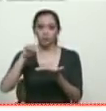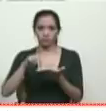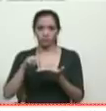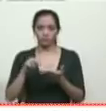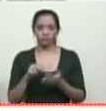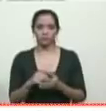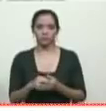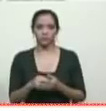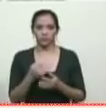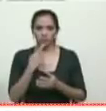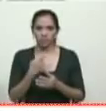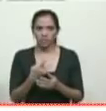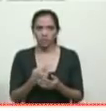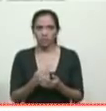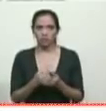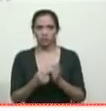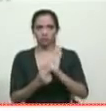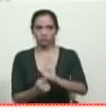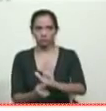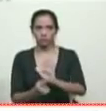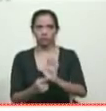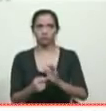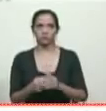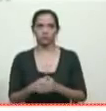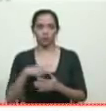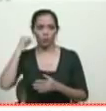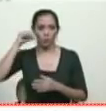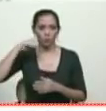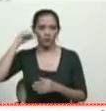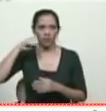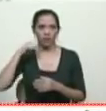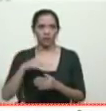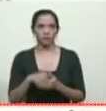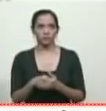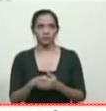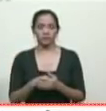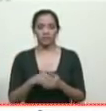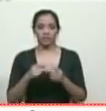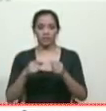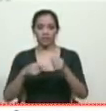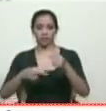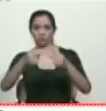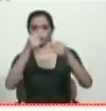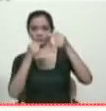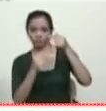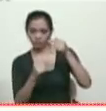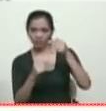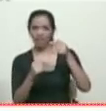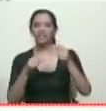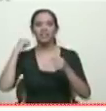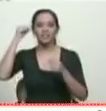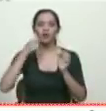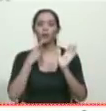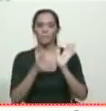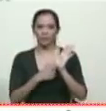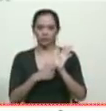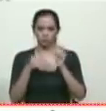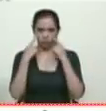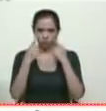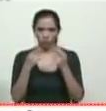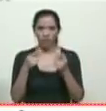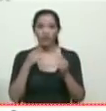en el otro tuit, ¿verdad? Vamos a ver si ponemos el otro. Ahí lo tenemos. En ese otro tuit está el video completo. Y cuando tú ves el video